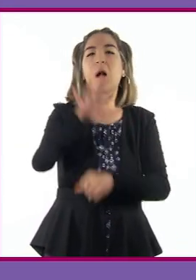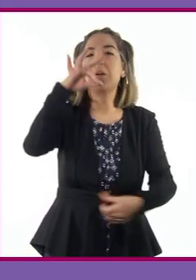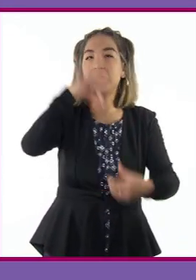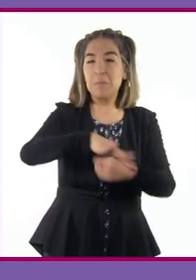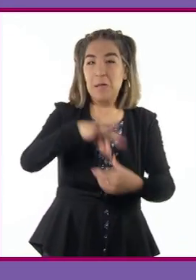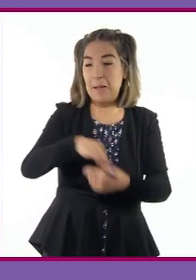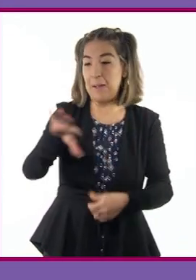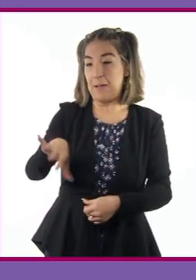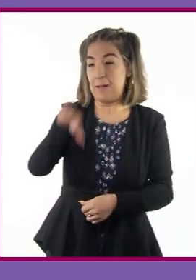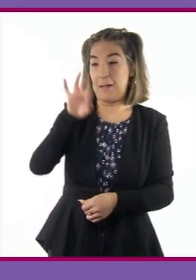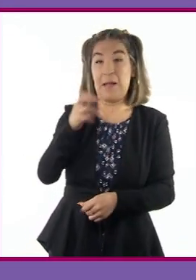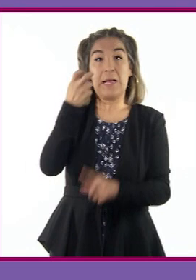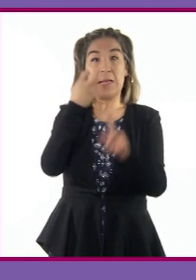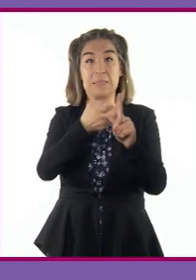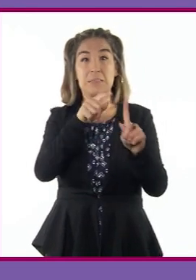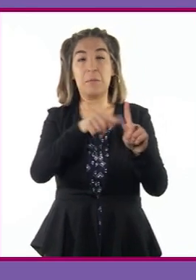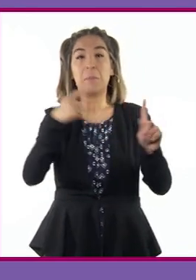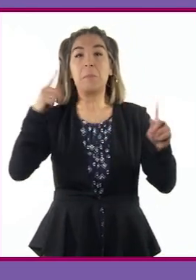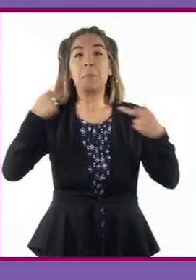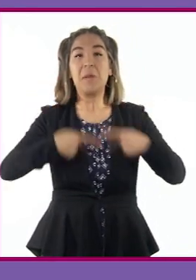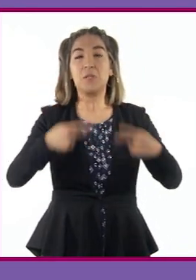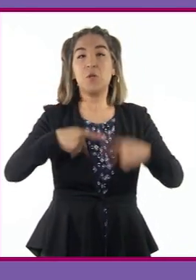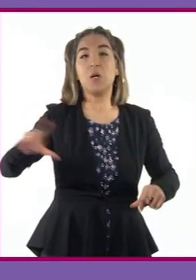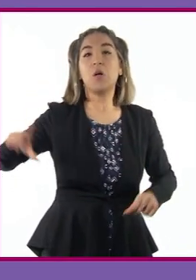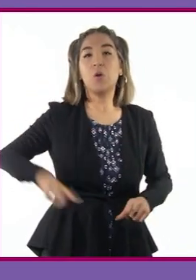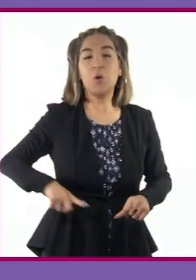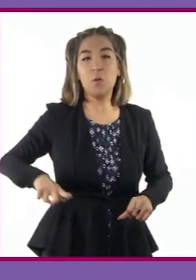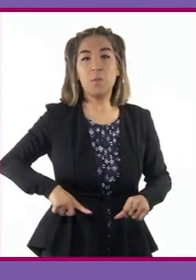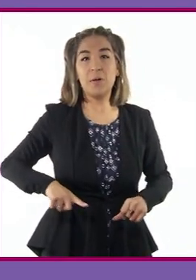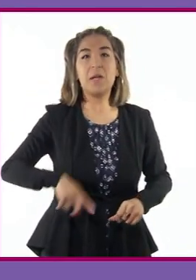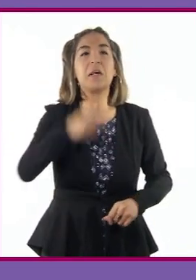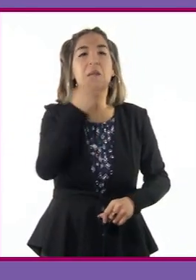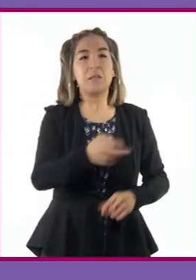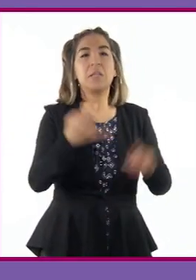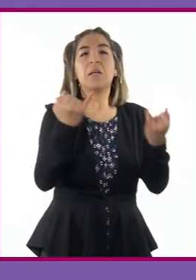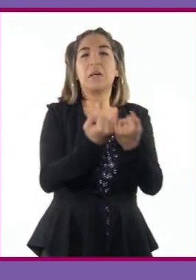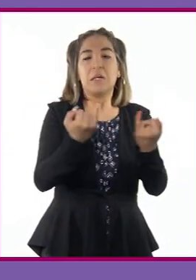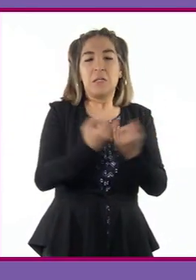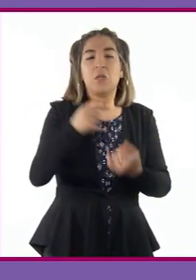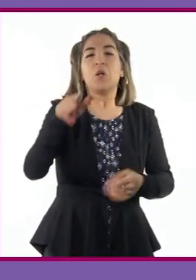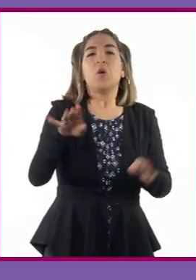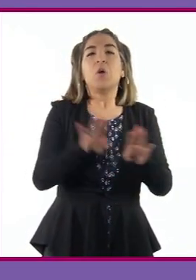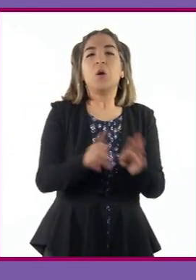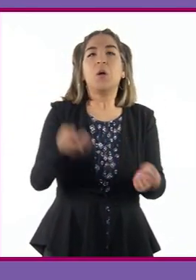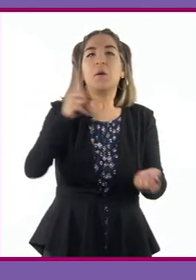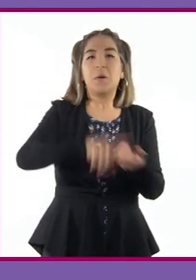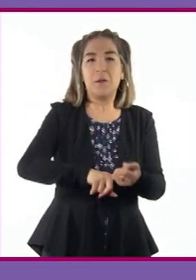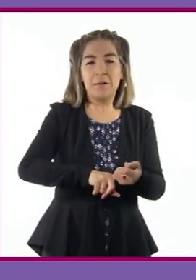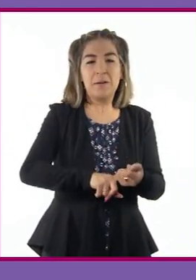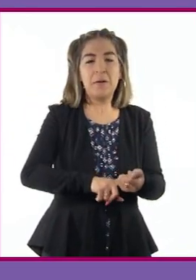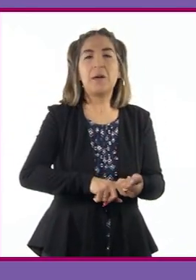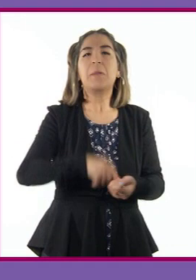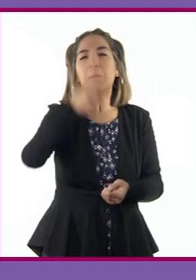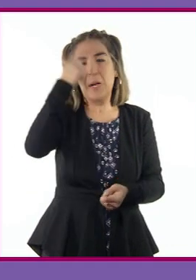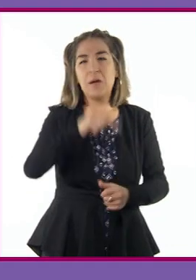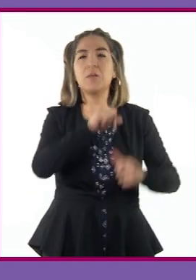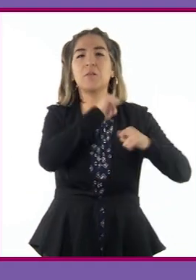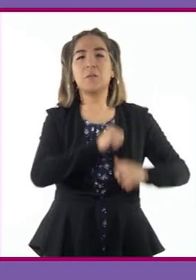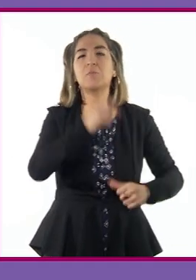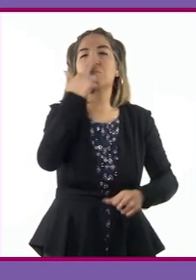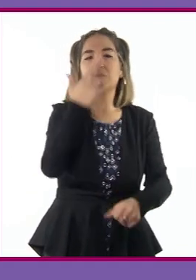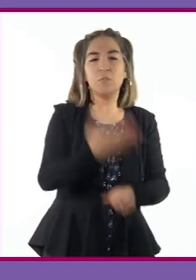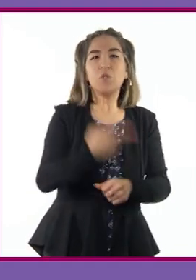encargará de gobernar. La autoridad son aquellas personas que ejecutan el